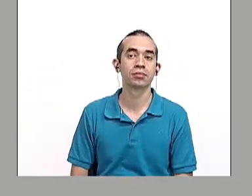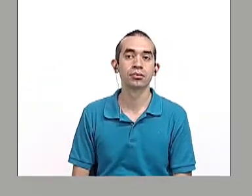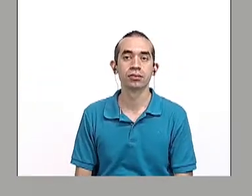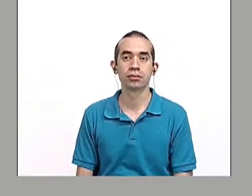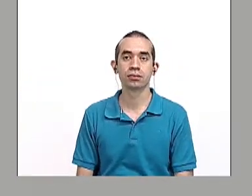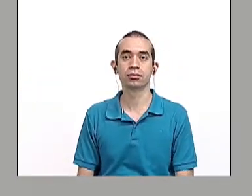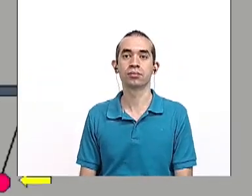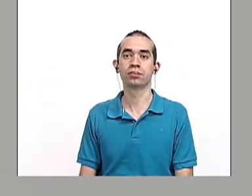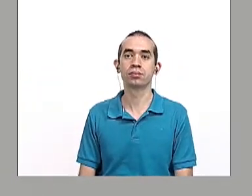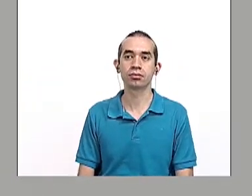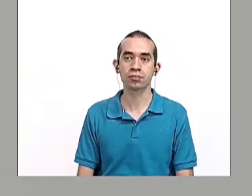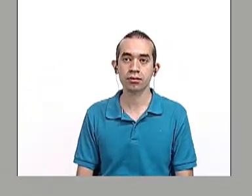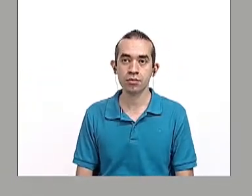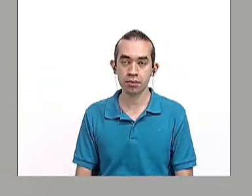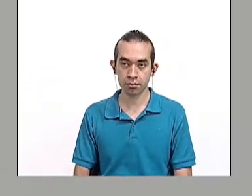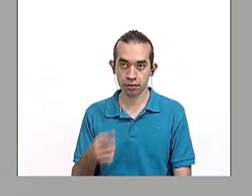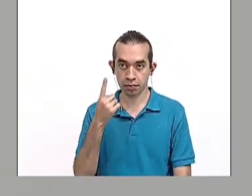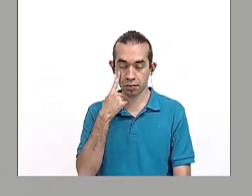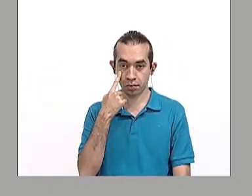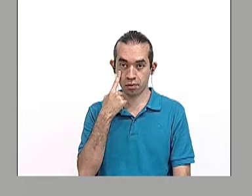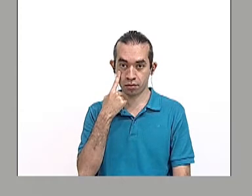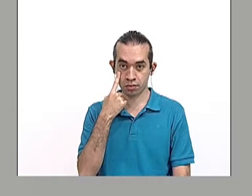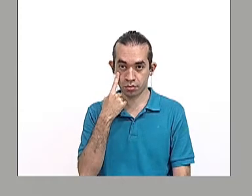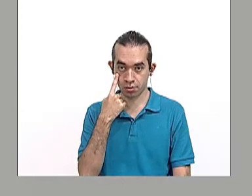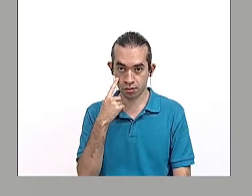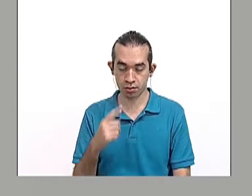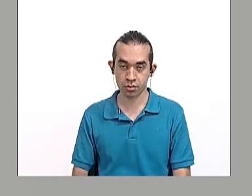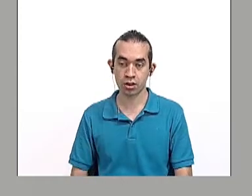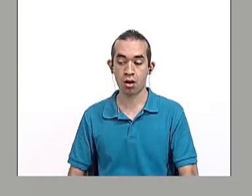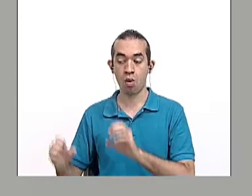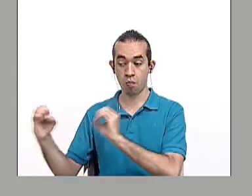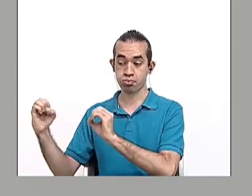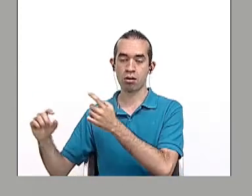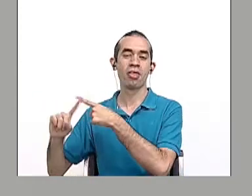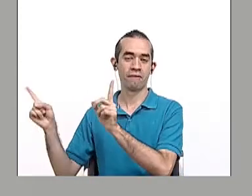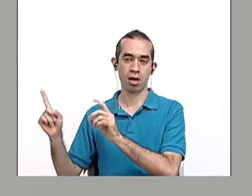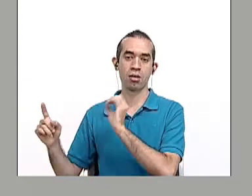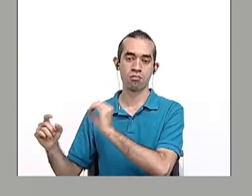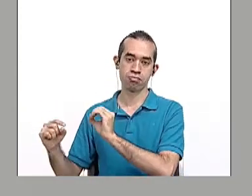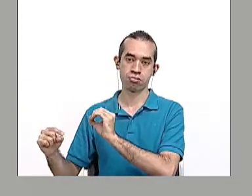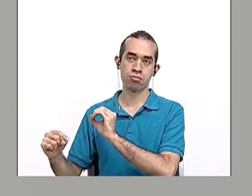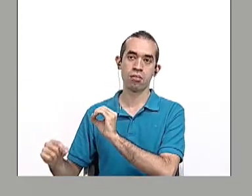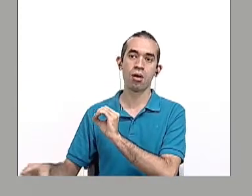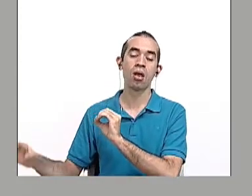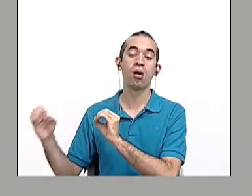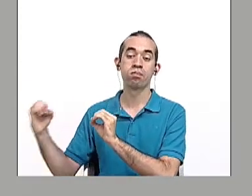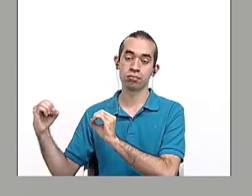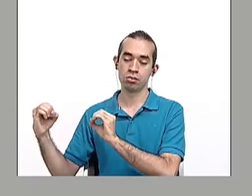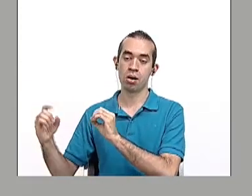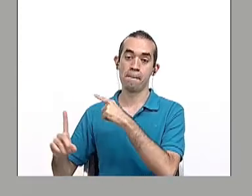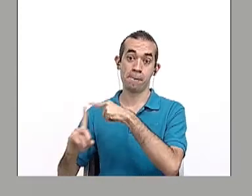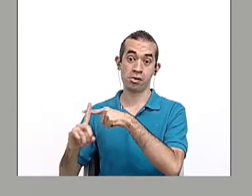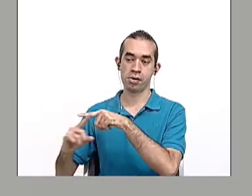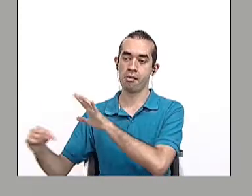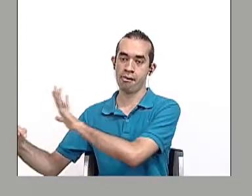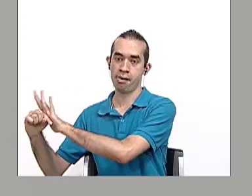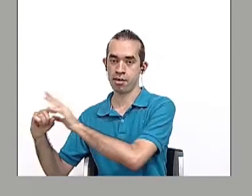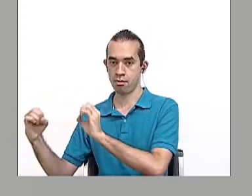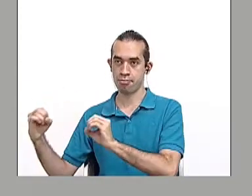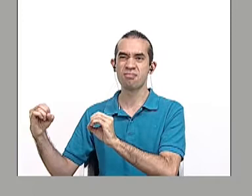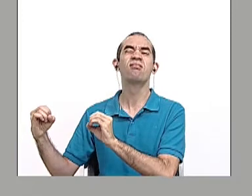Y ahora tenemos el ejemplo de dos cargas opuestas, una negativa y una